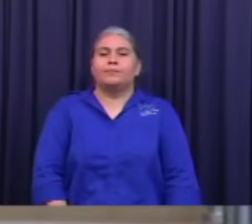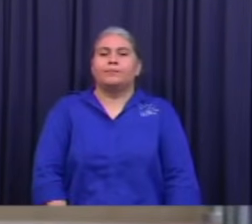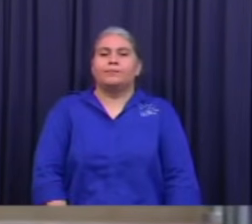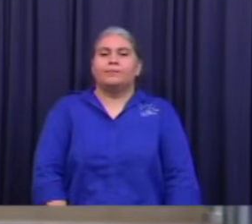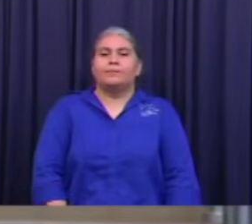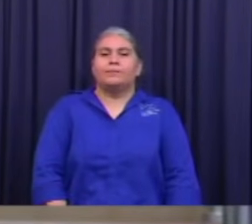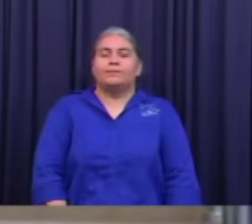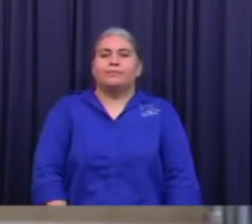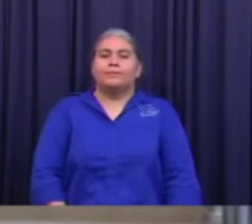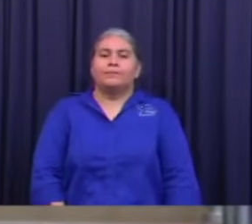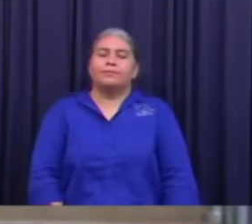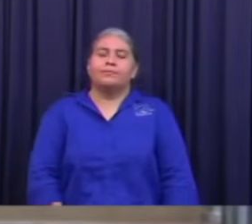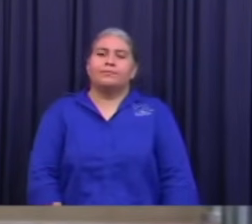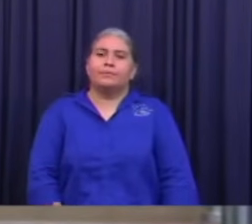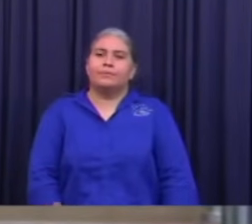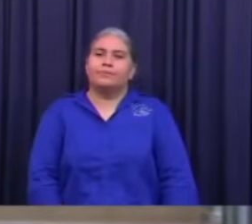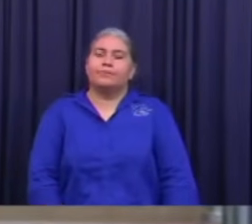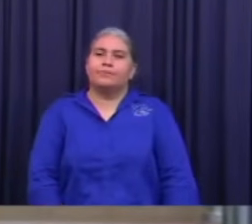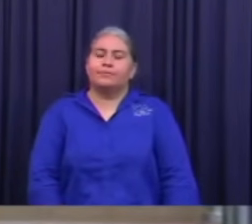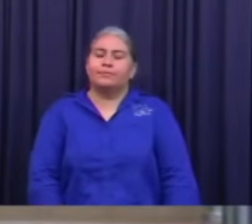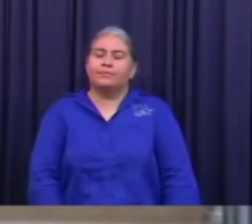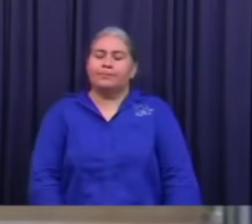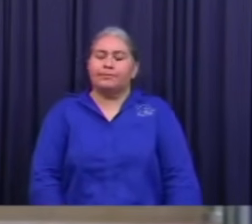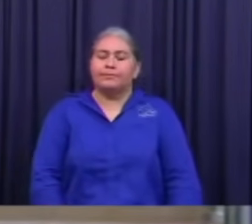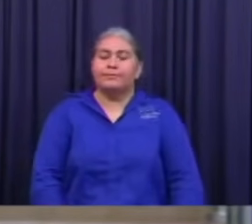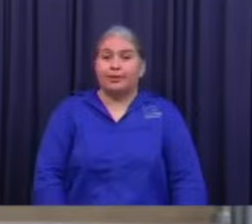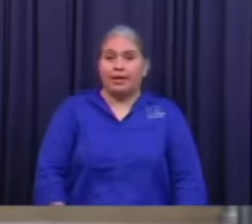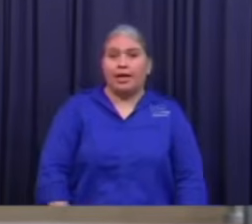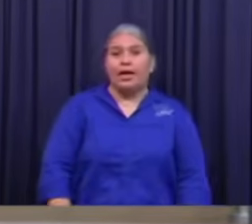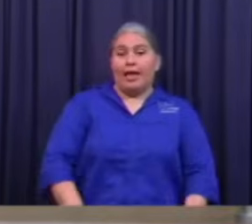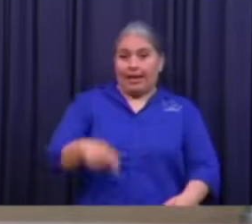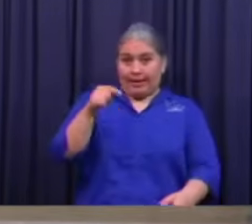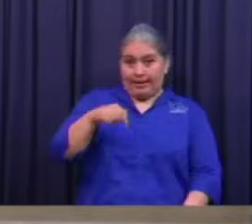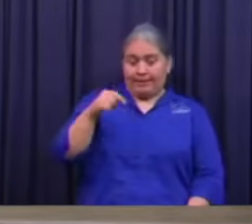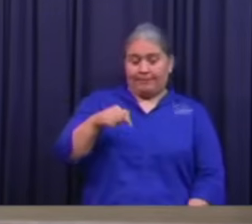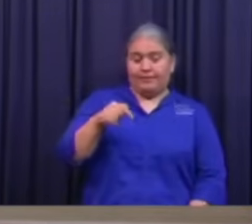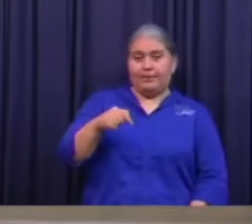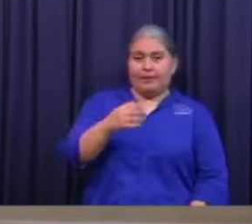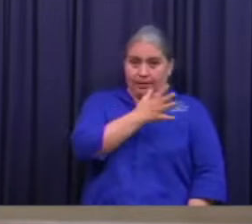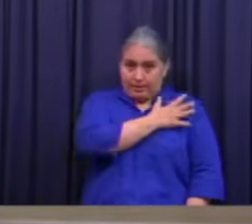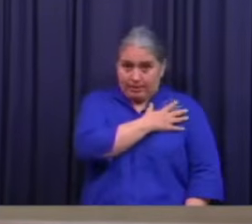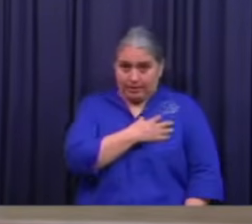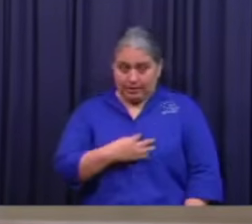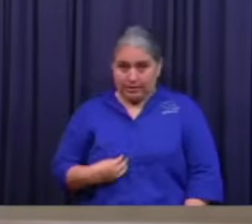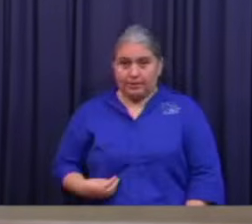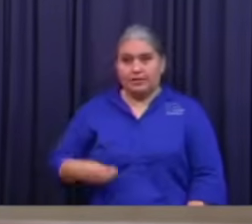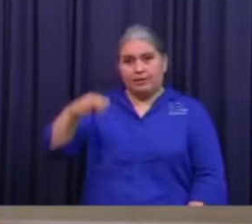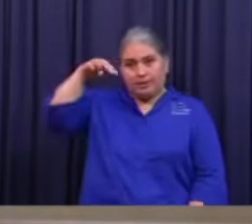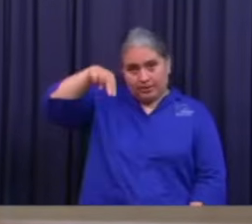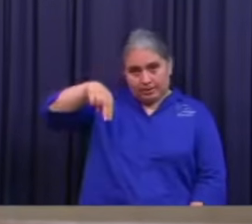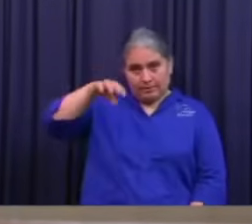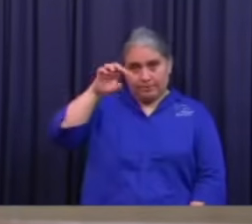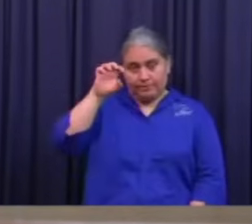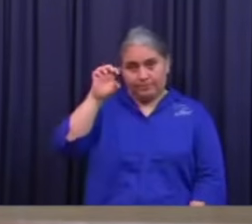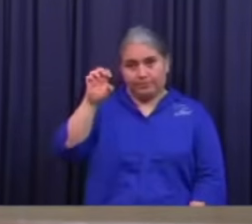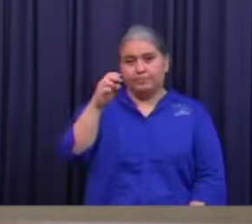nehemías que era conforme al corazón de Dios mire lo que pasó bueno así le puse yo de